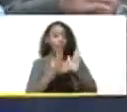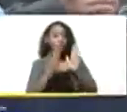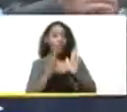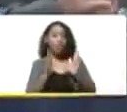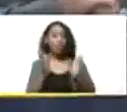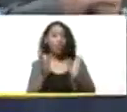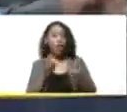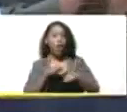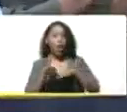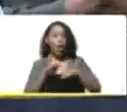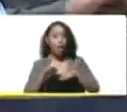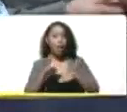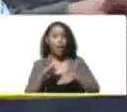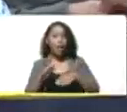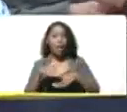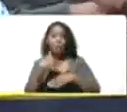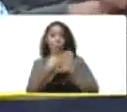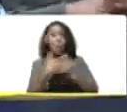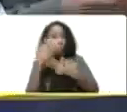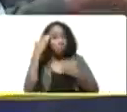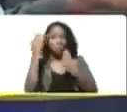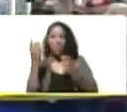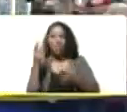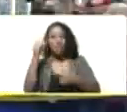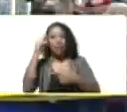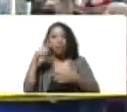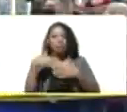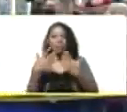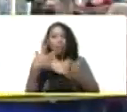no sabíamos. Al siguiente día,